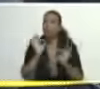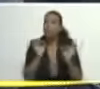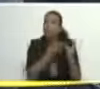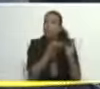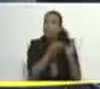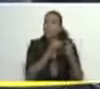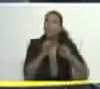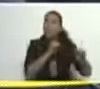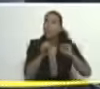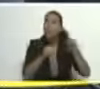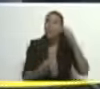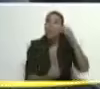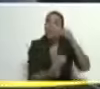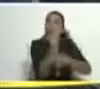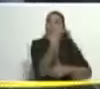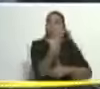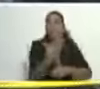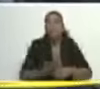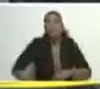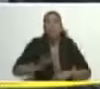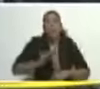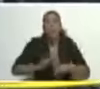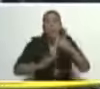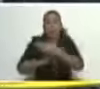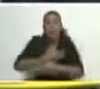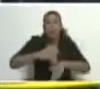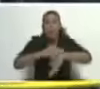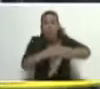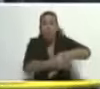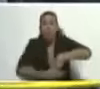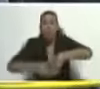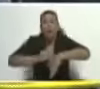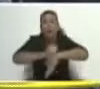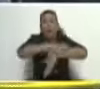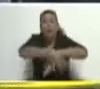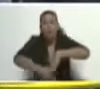este movimiento hemisférico tan importante.